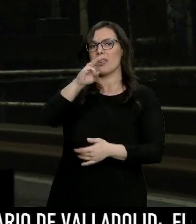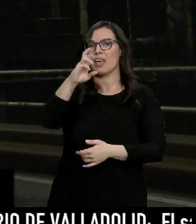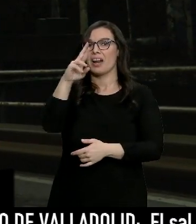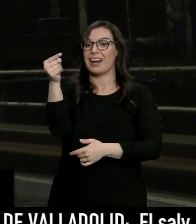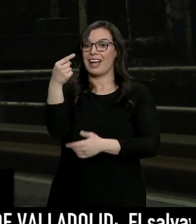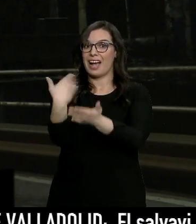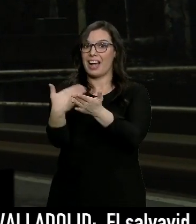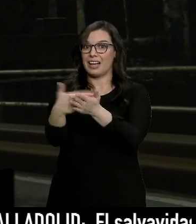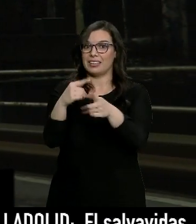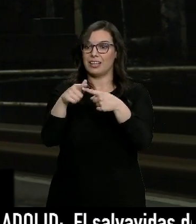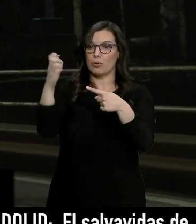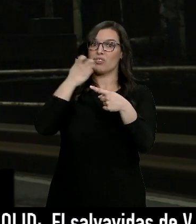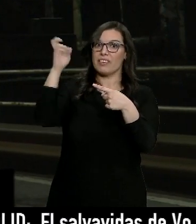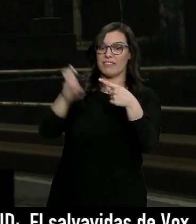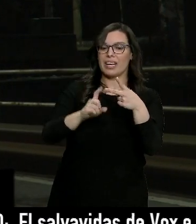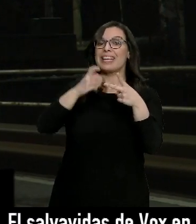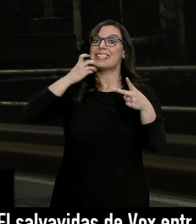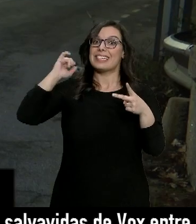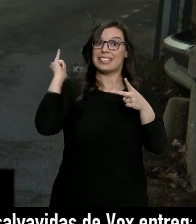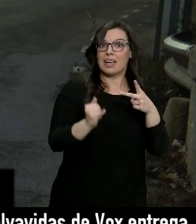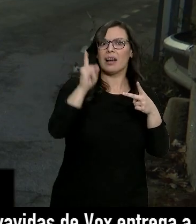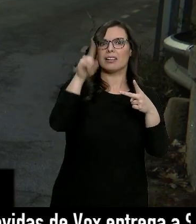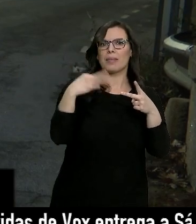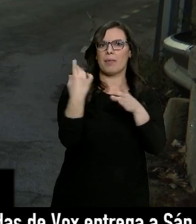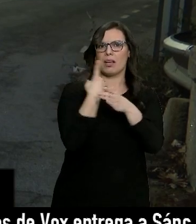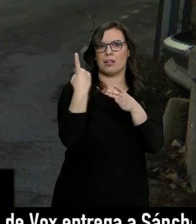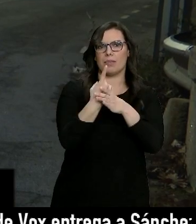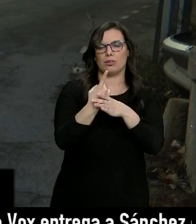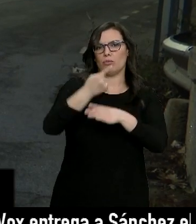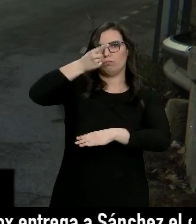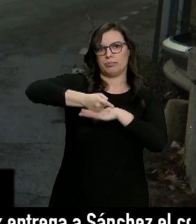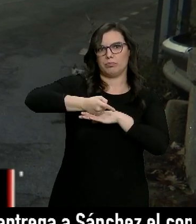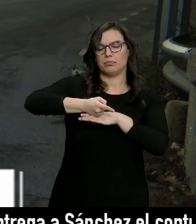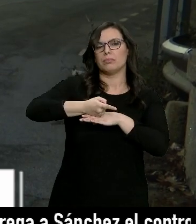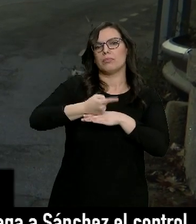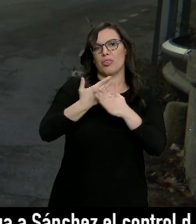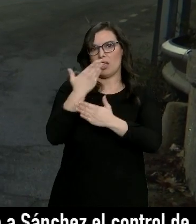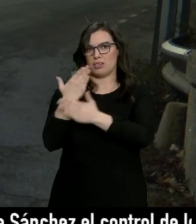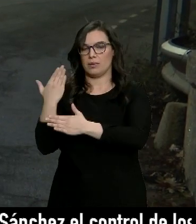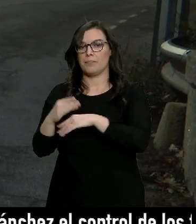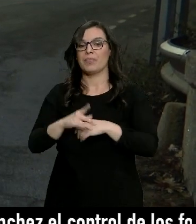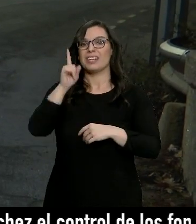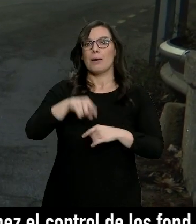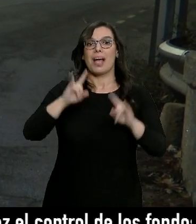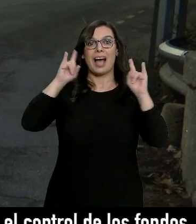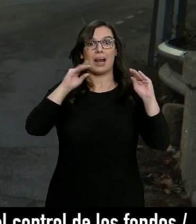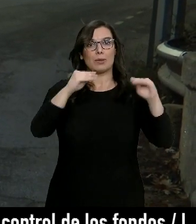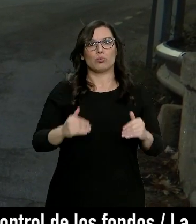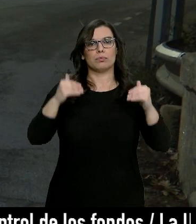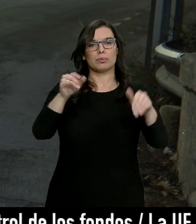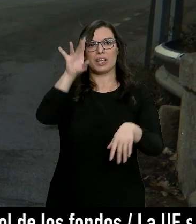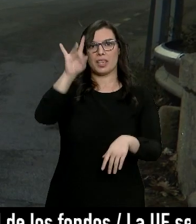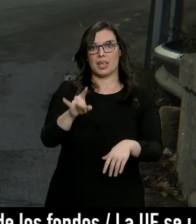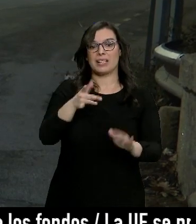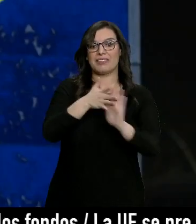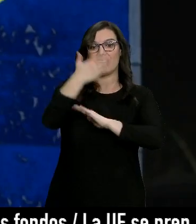y cuarentenas obligatorias a los que vengan de fuera. Portugal además ha prorrogado su estado de alarma 15 días más. Esta